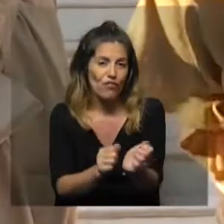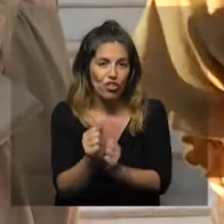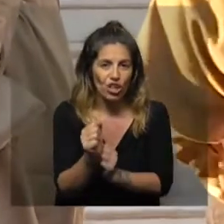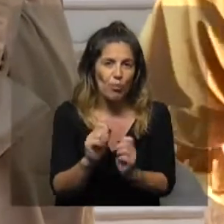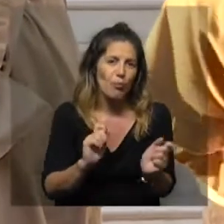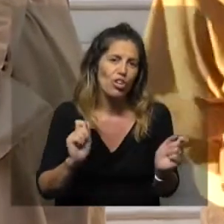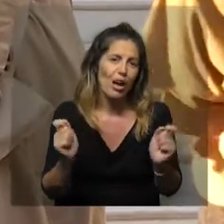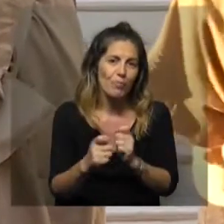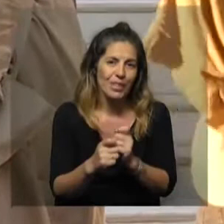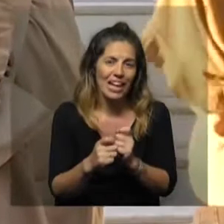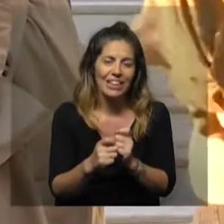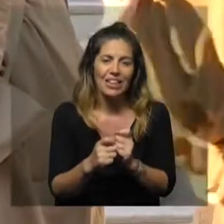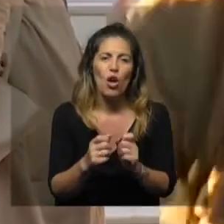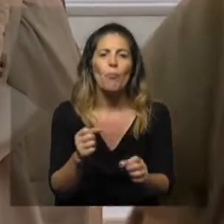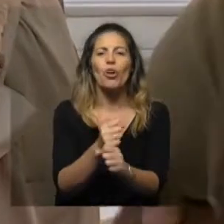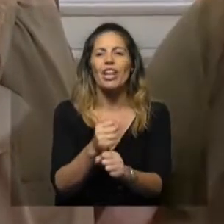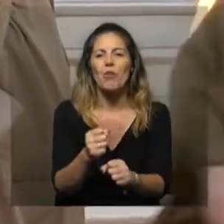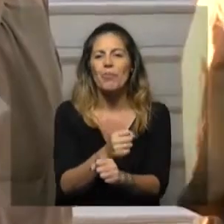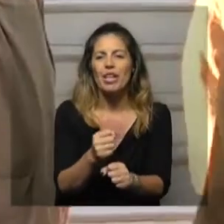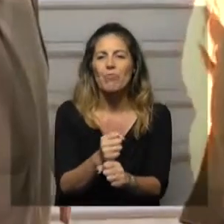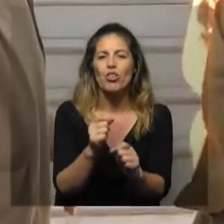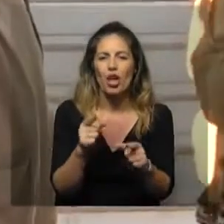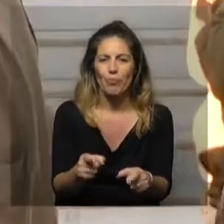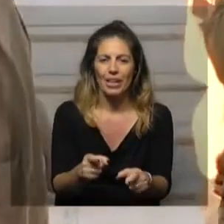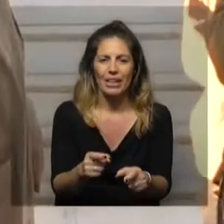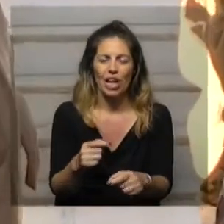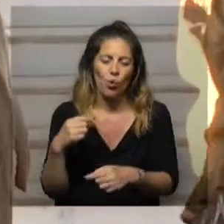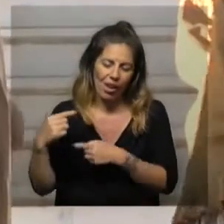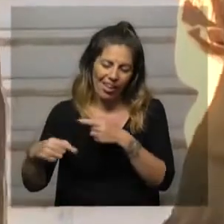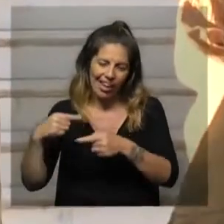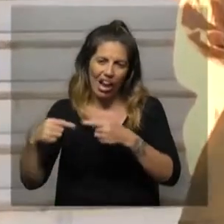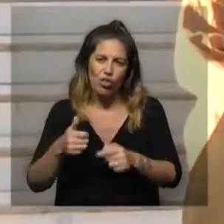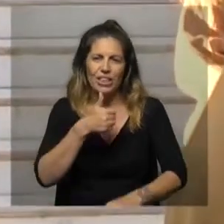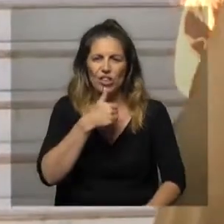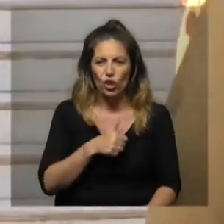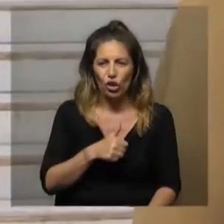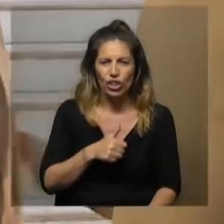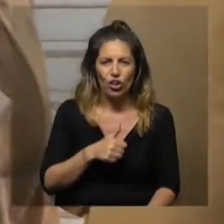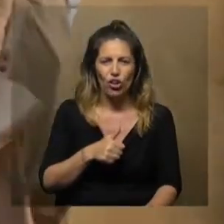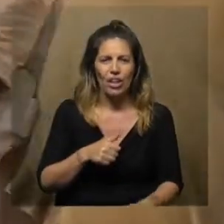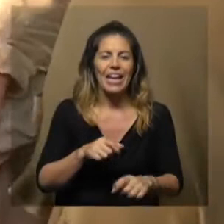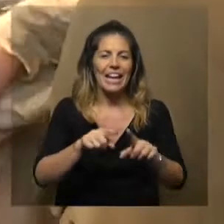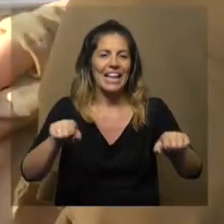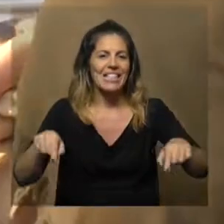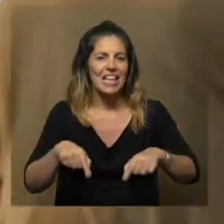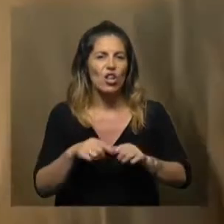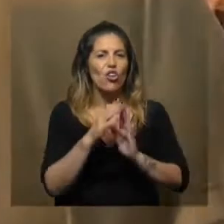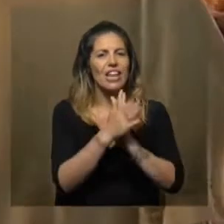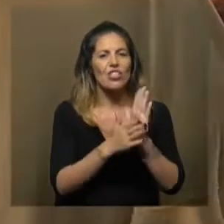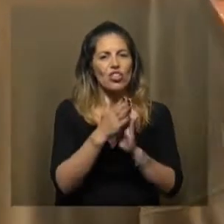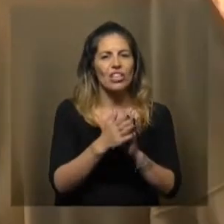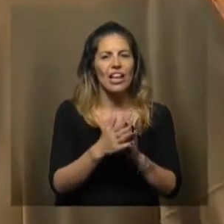un poco la naturaleza porque el premio carga con una con un legado histórico que era lo que se llamaba el salón Nacional de Bellas Artes antes